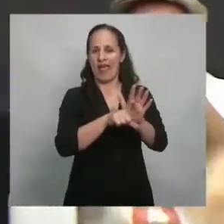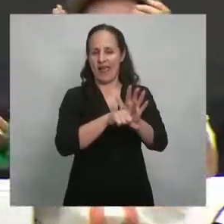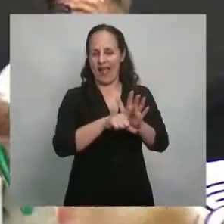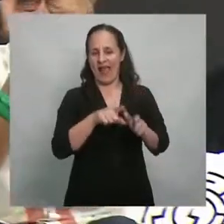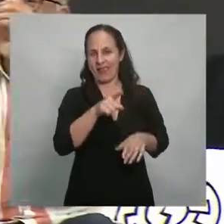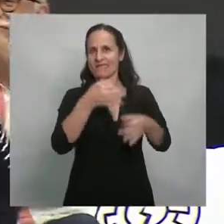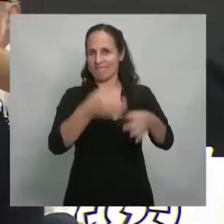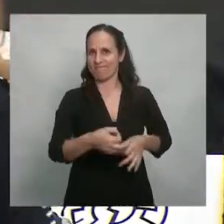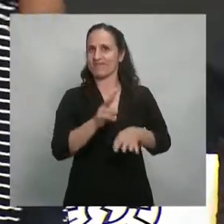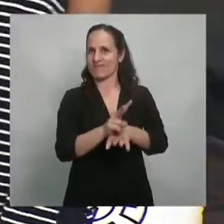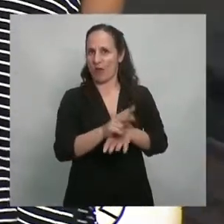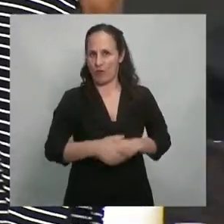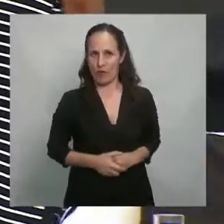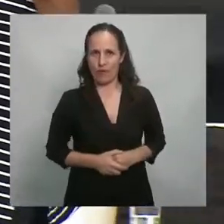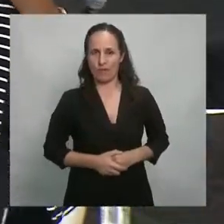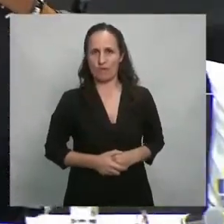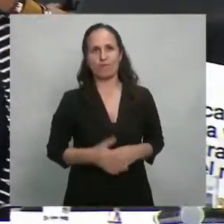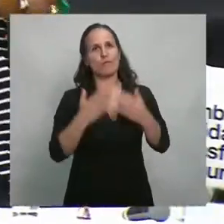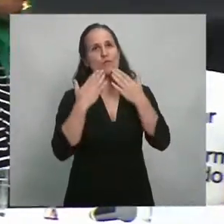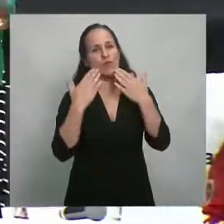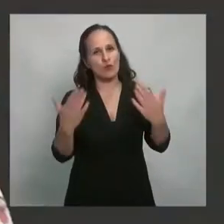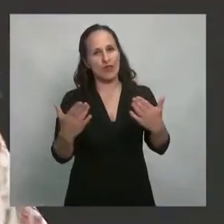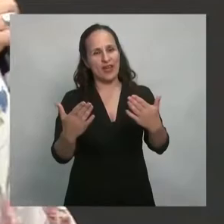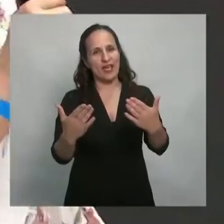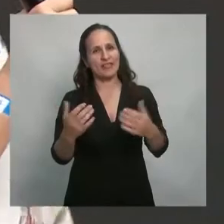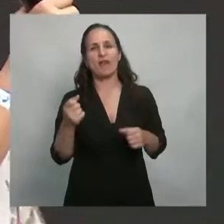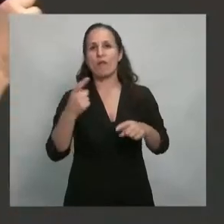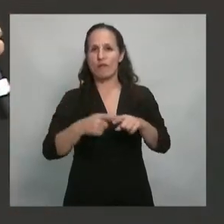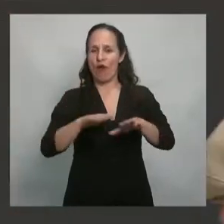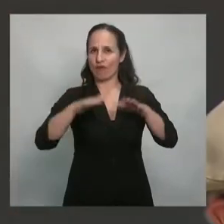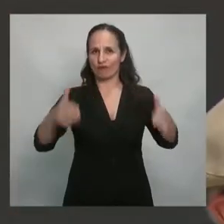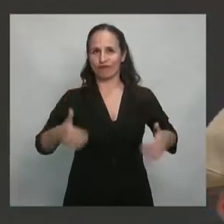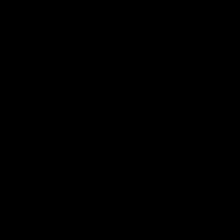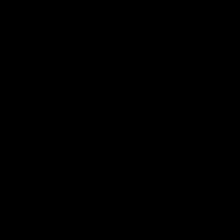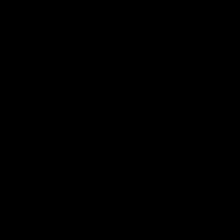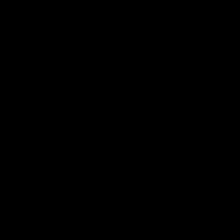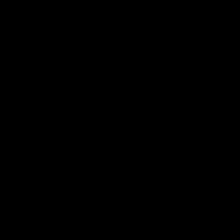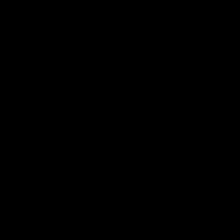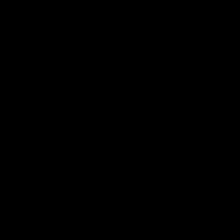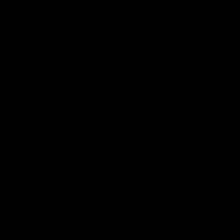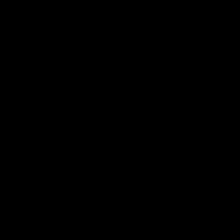Y muchas gracias por esta mesa extraordinaria.